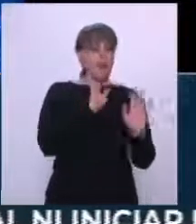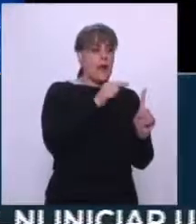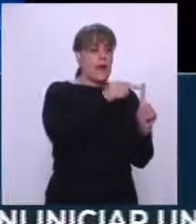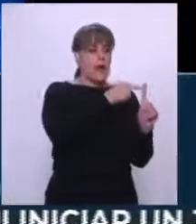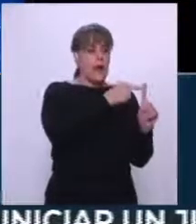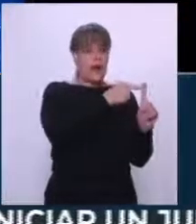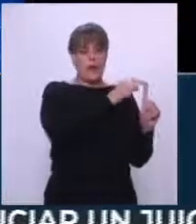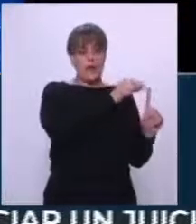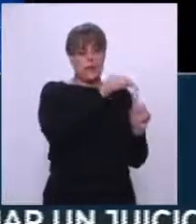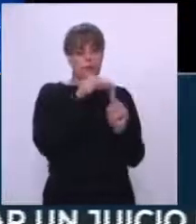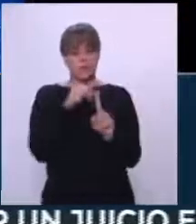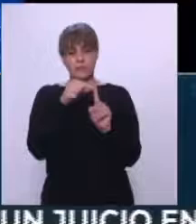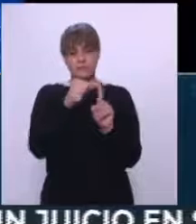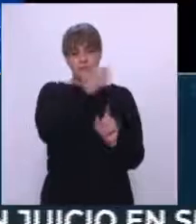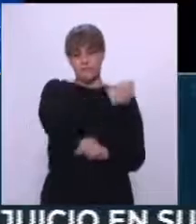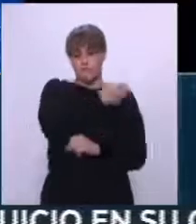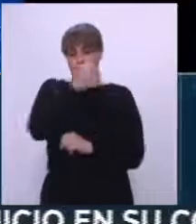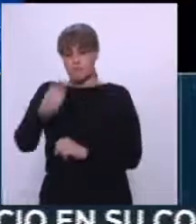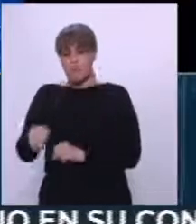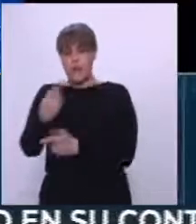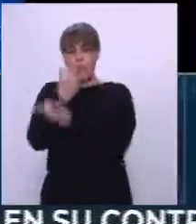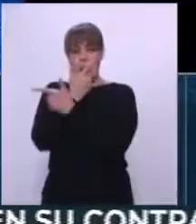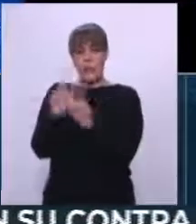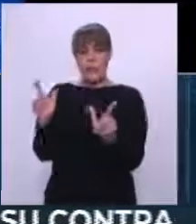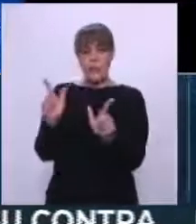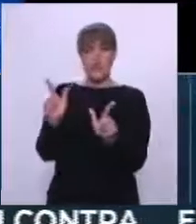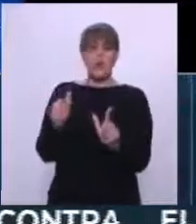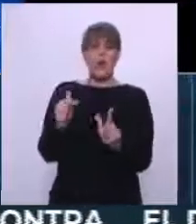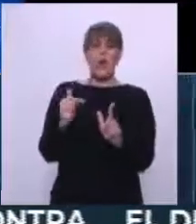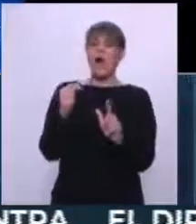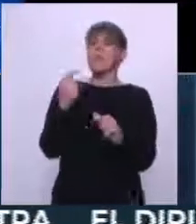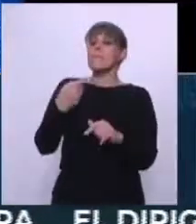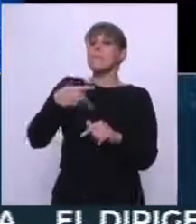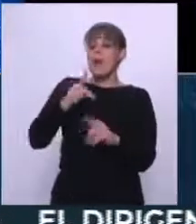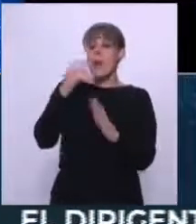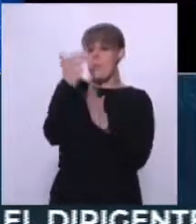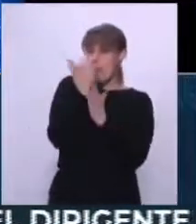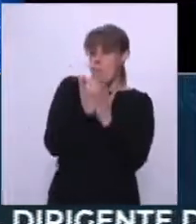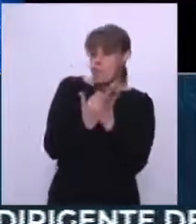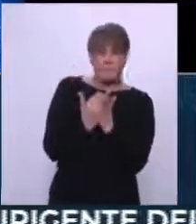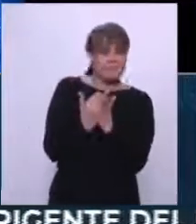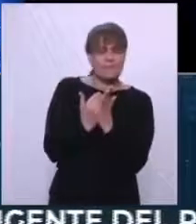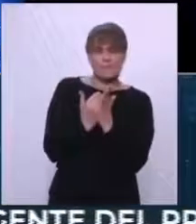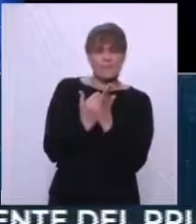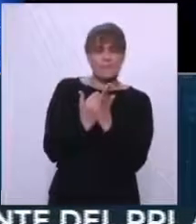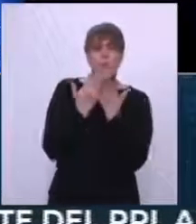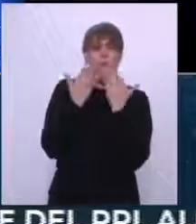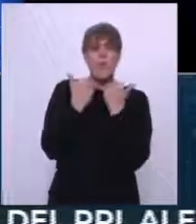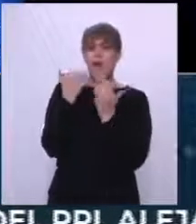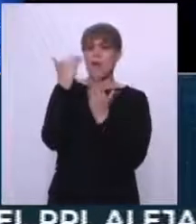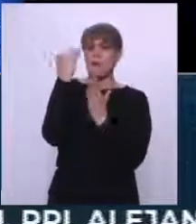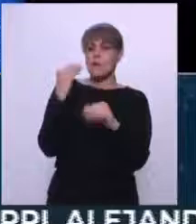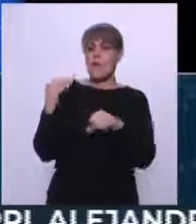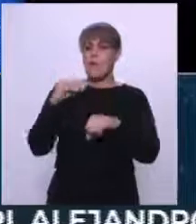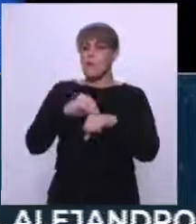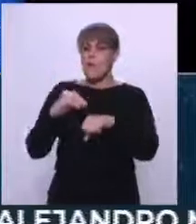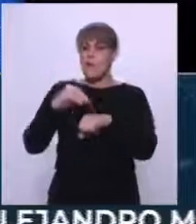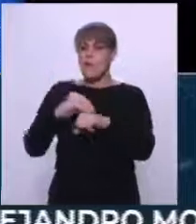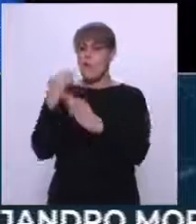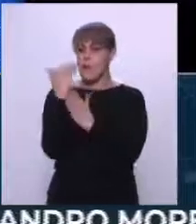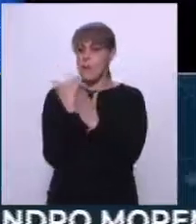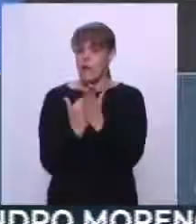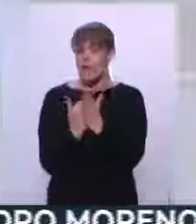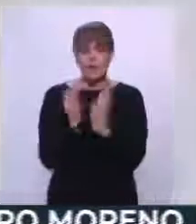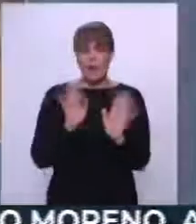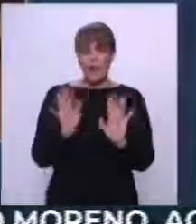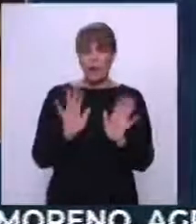se había regresado al país sin condiciones. ¿Qué significa eso? ¿Sin condiciones de qué? Que se podía hacer, que